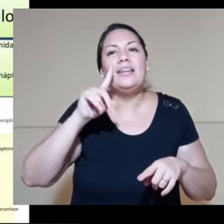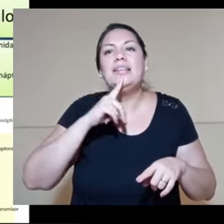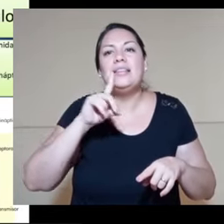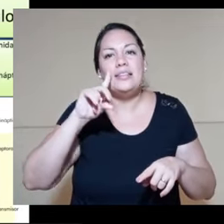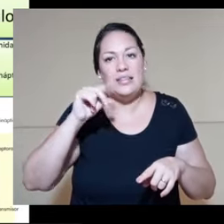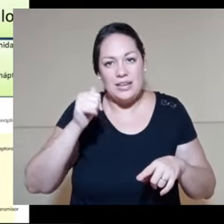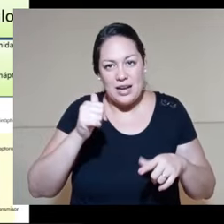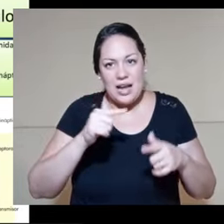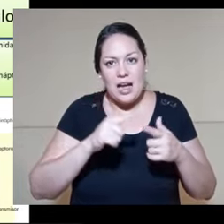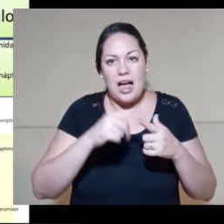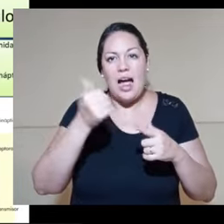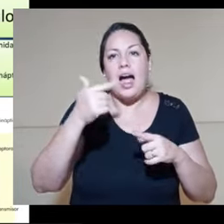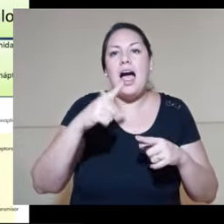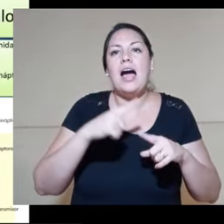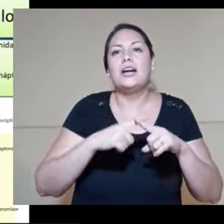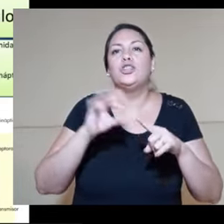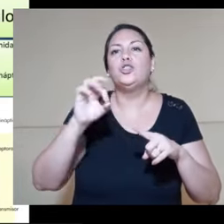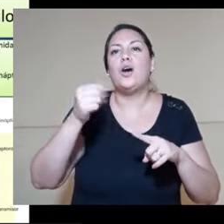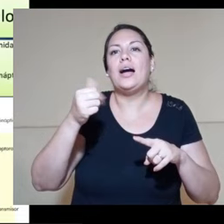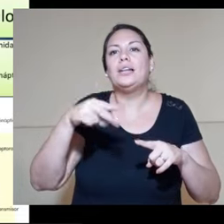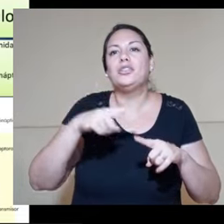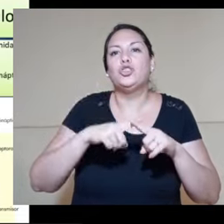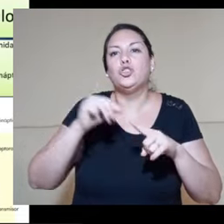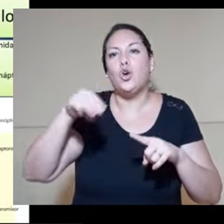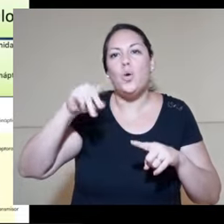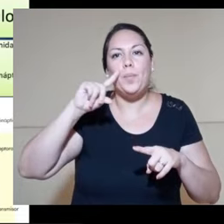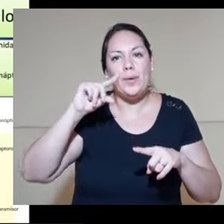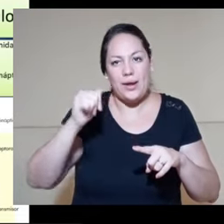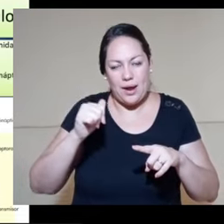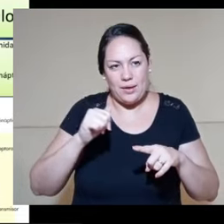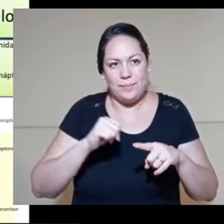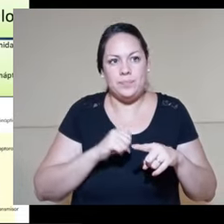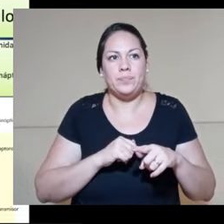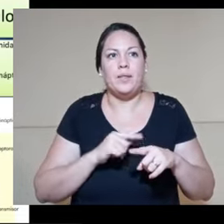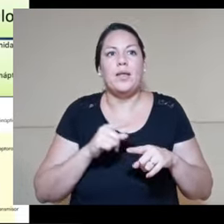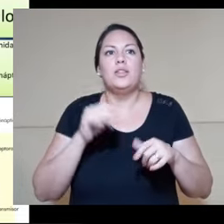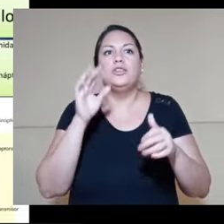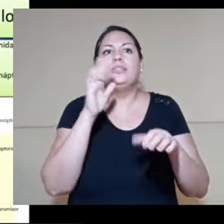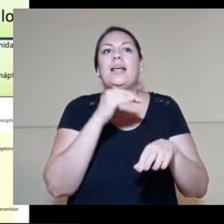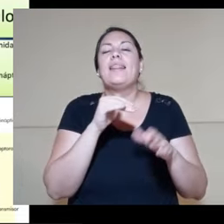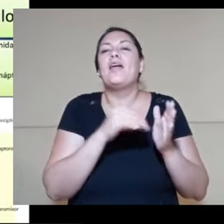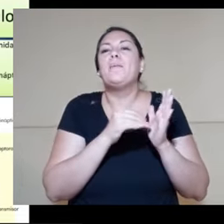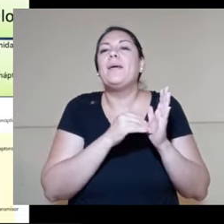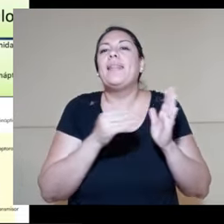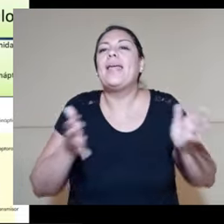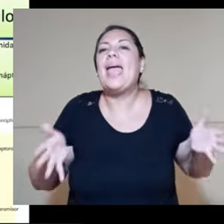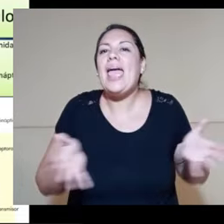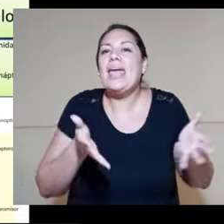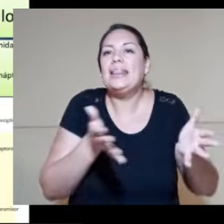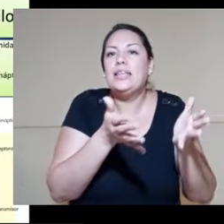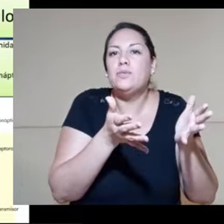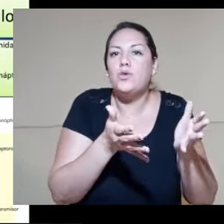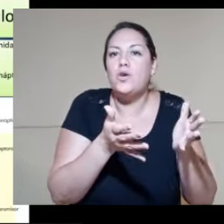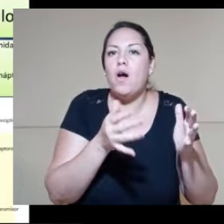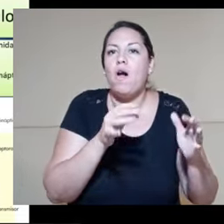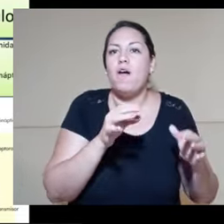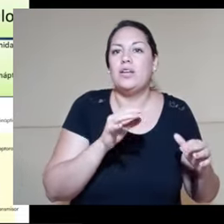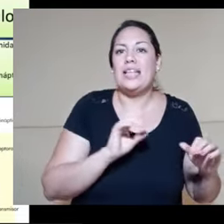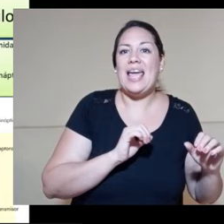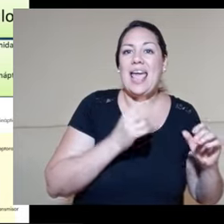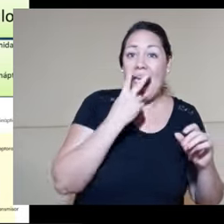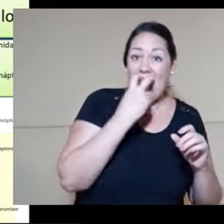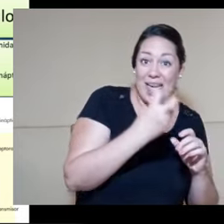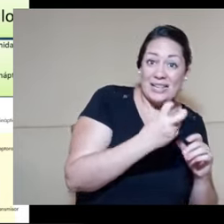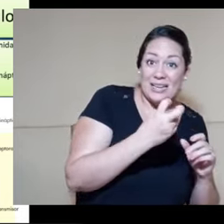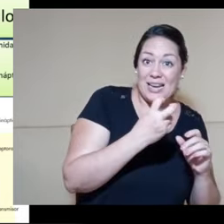axosomática. De acuerdo a la naturaleza del estímulo, o sea, qué tipo de estímulo es, si es eléctrico o químico, las sinapsis se van a clasificar en